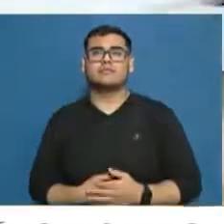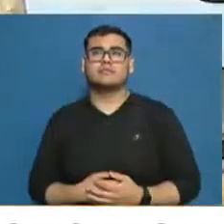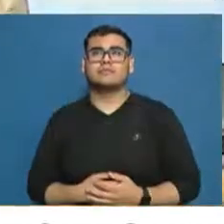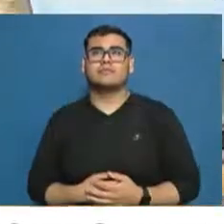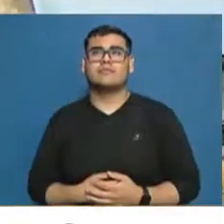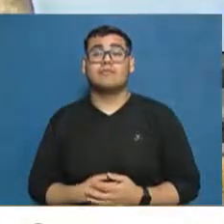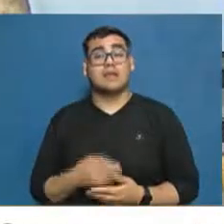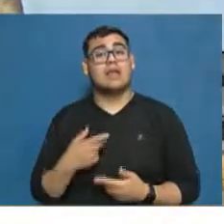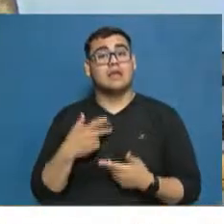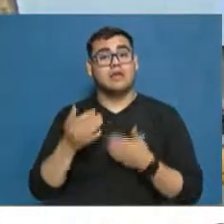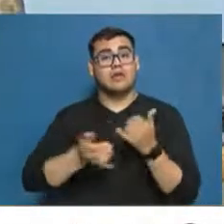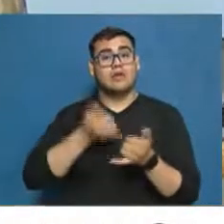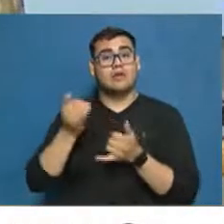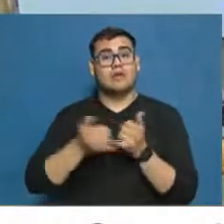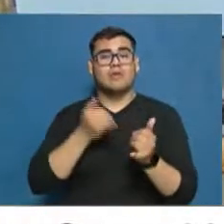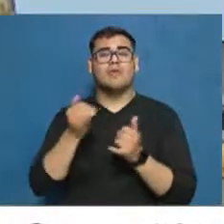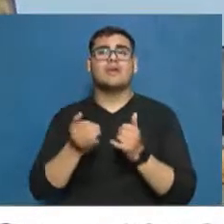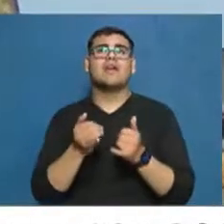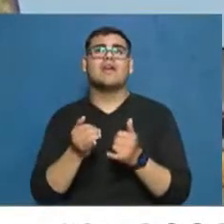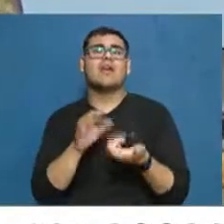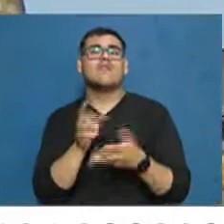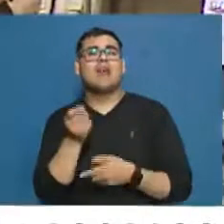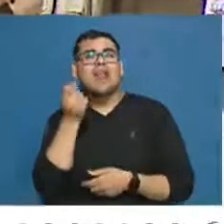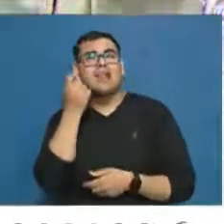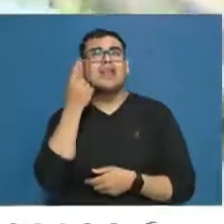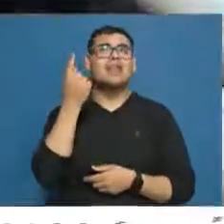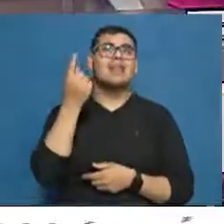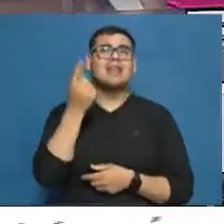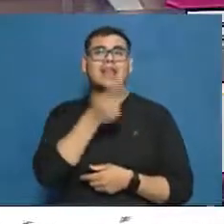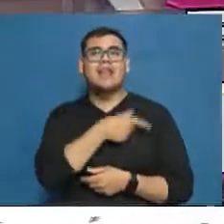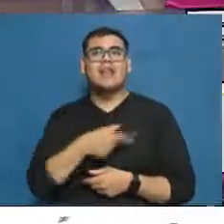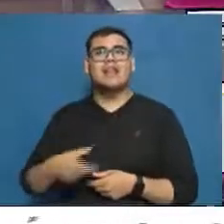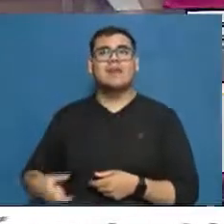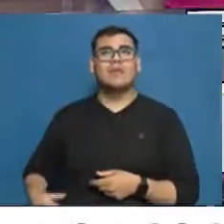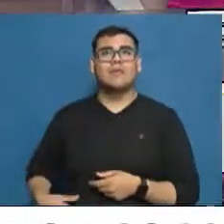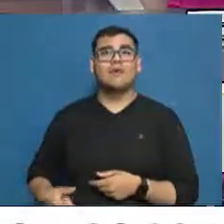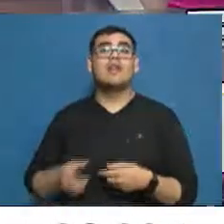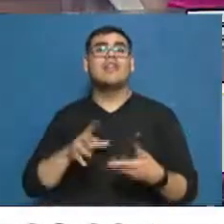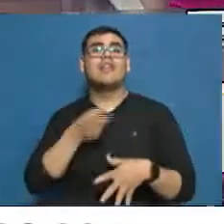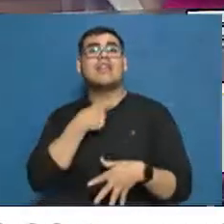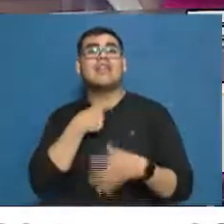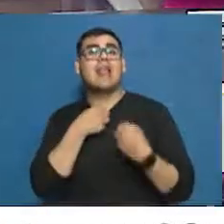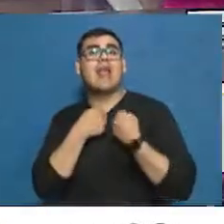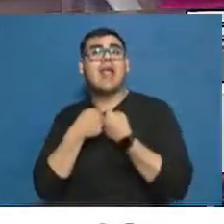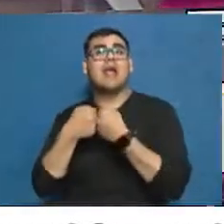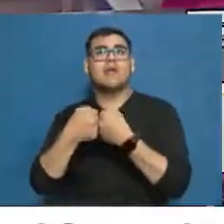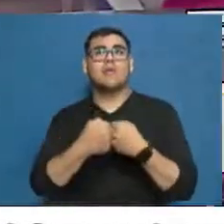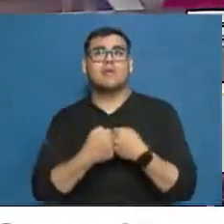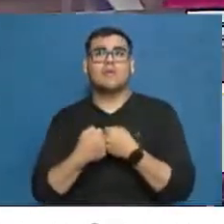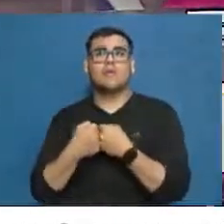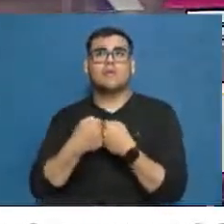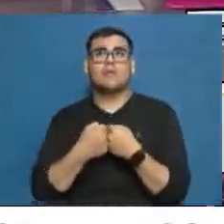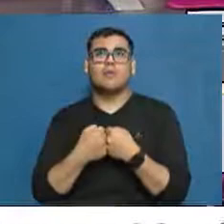Bueno, ya adelantaba un poco cuál es la idea del gobierno, la intención, por supuesto, de llegar a un acuerdo antes de cerrar